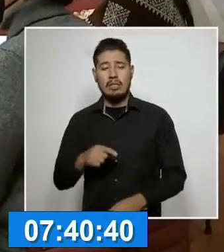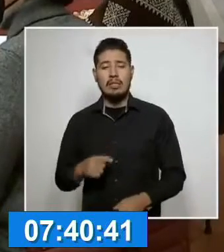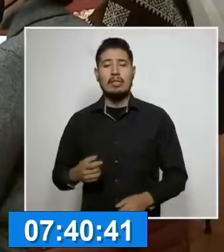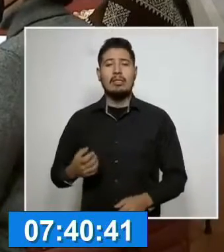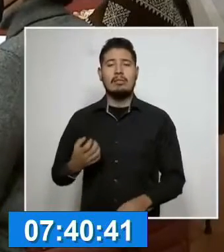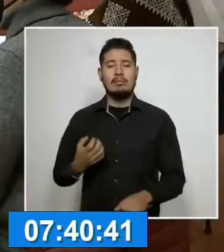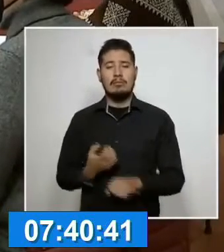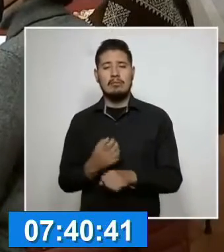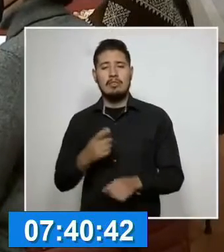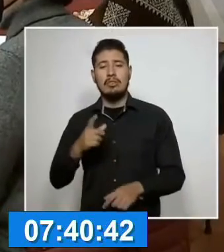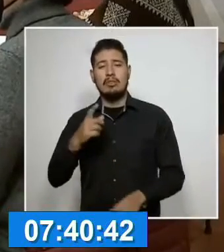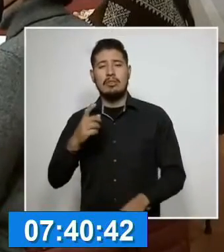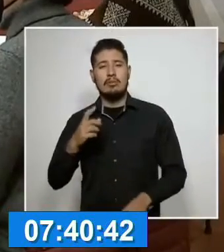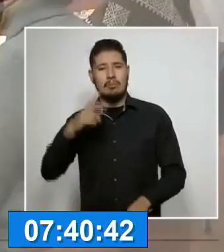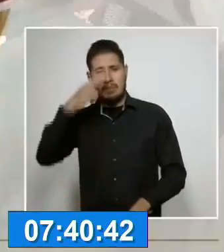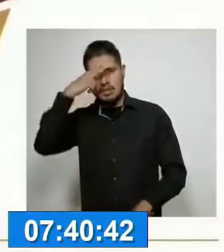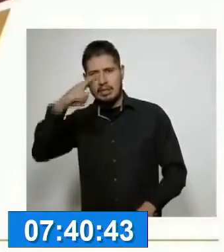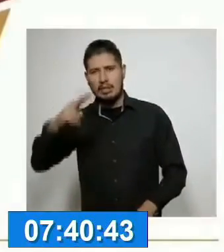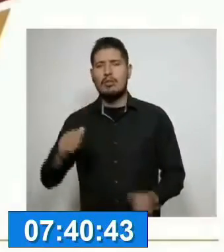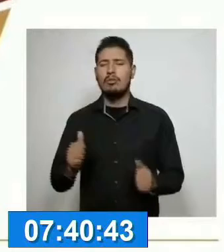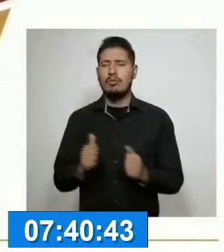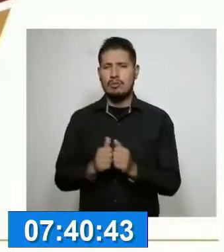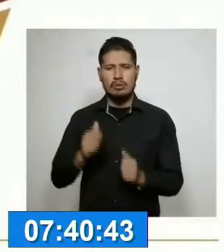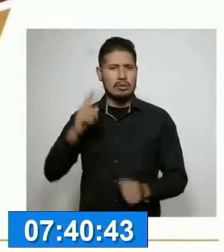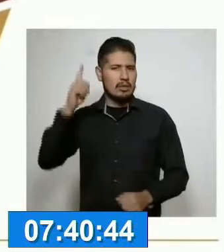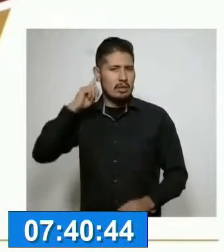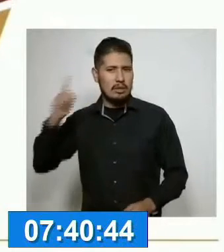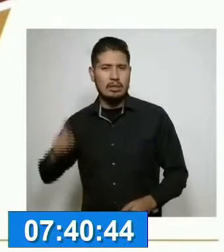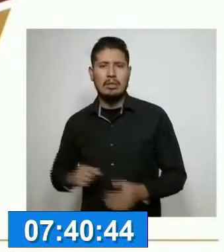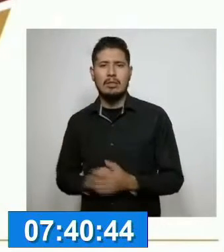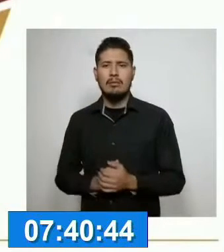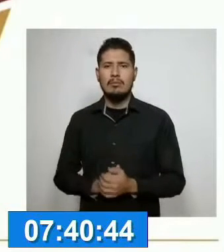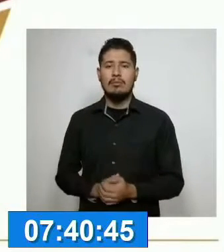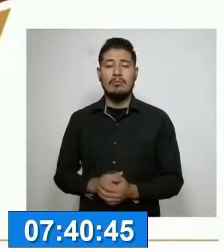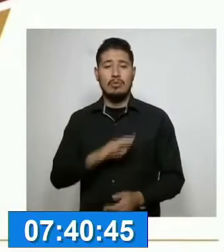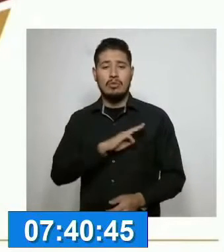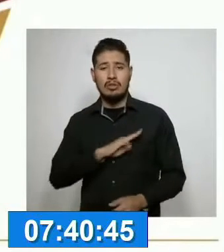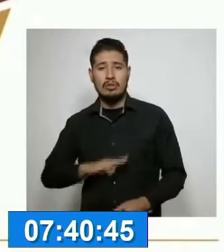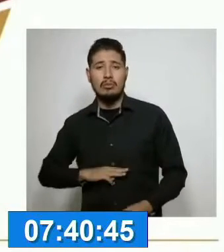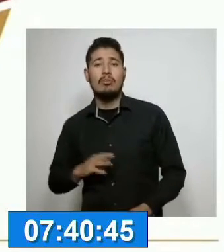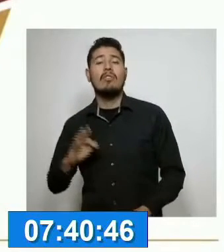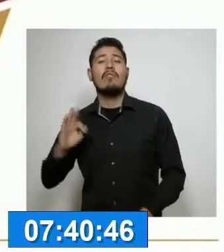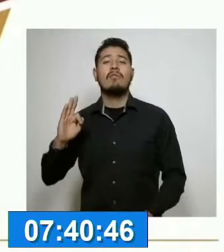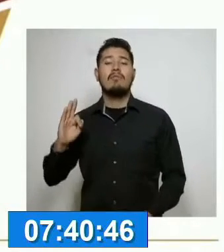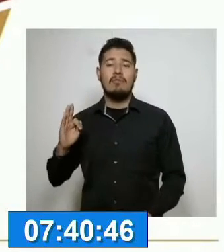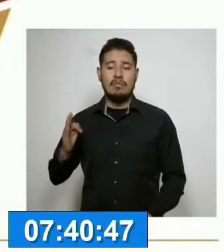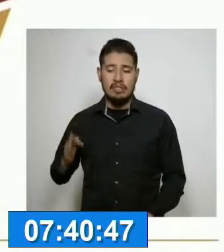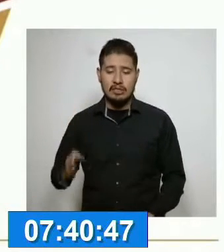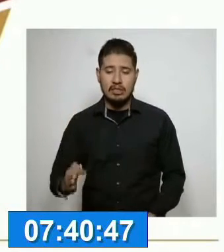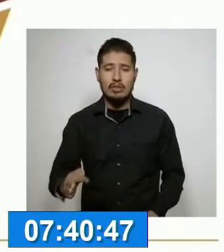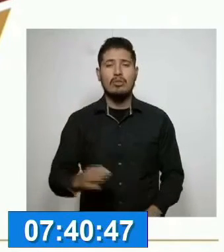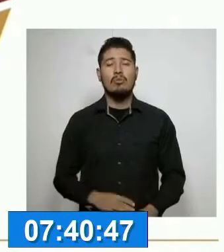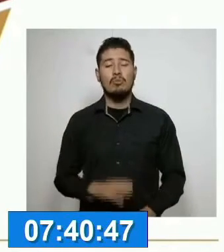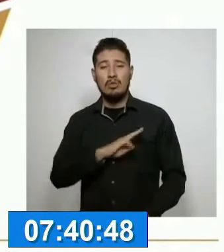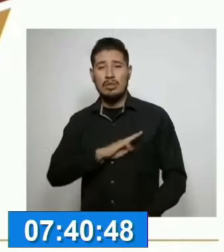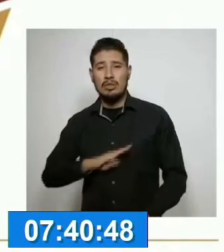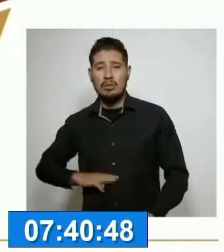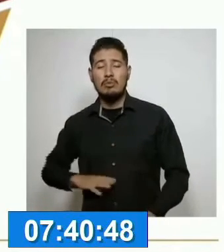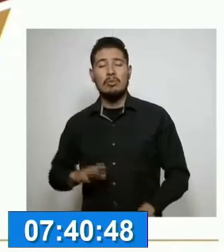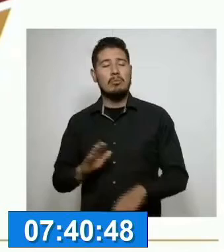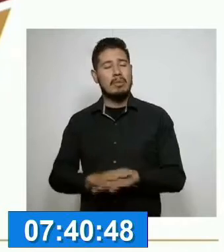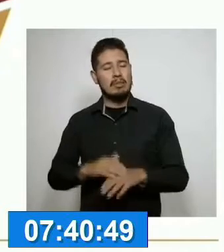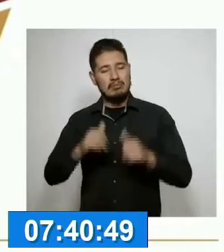estrategia de seguridad del Estado mexicano con Zacatecas y en particular con el municipio de Fresnillo, que es de los municipios de